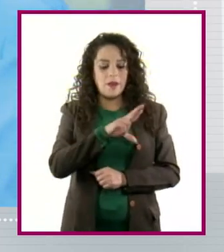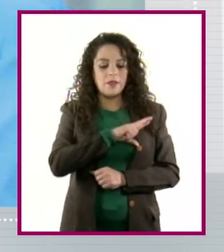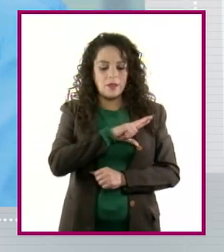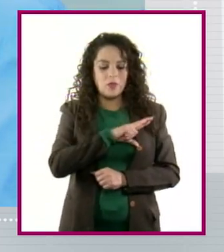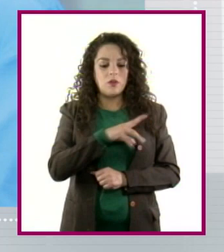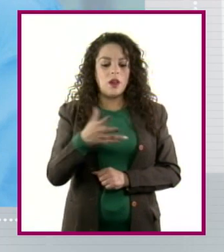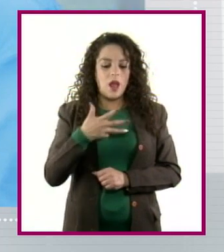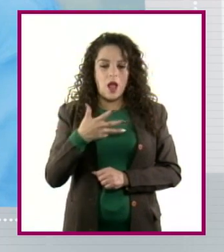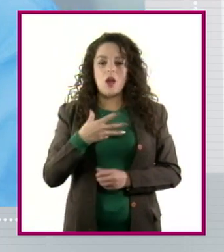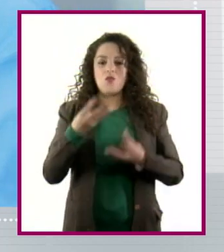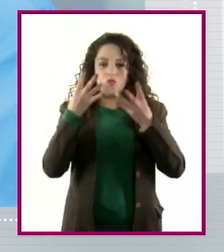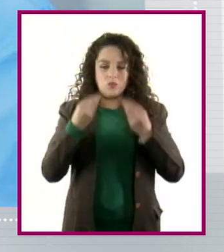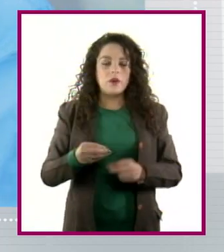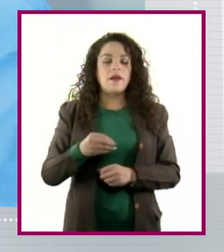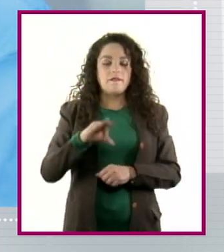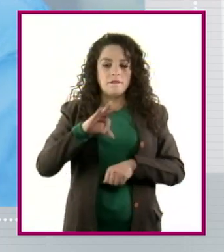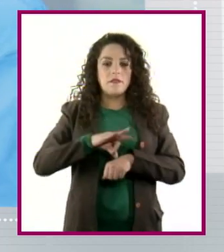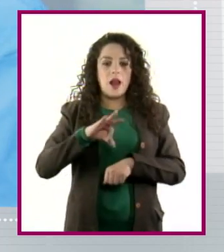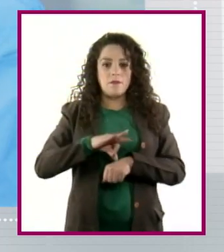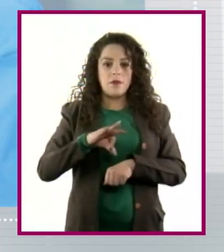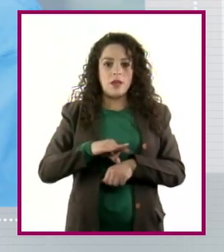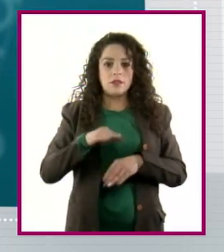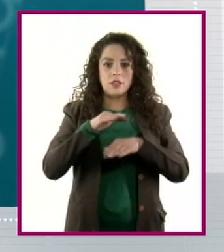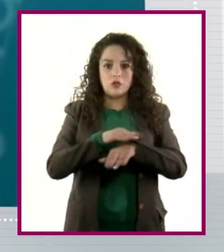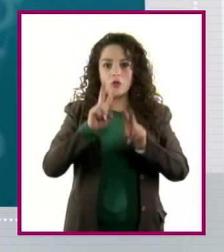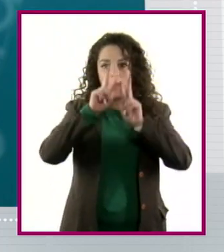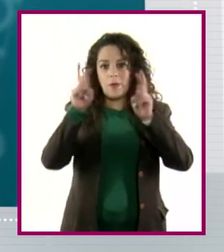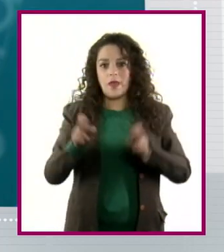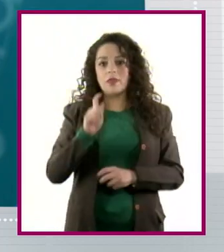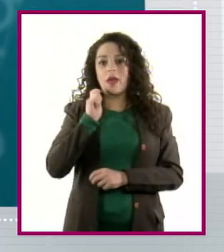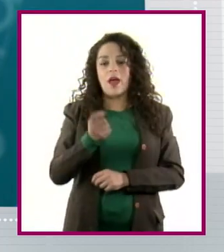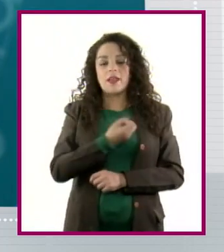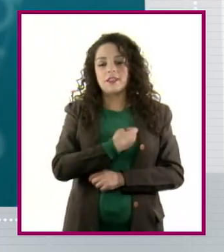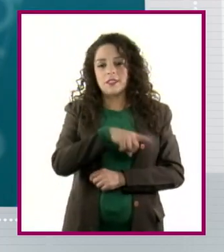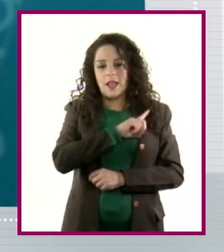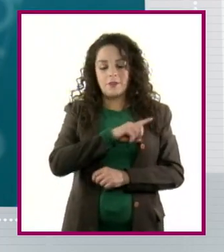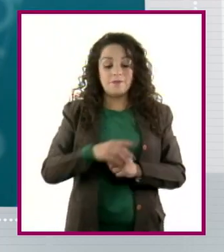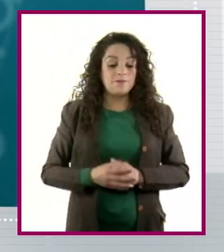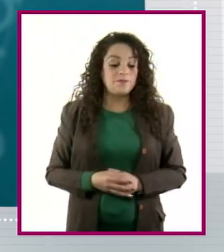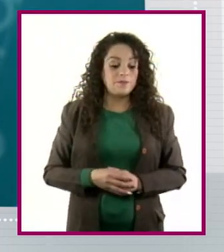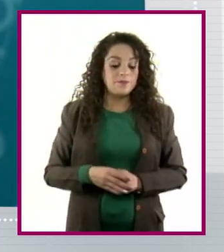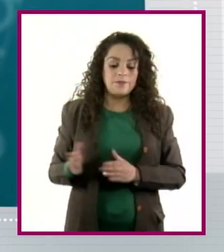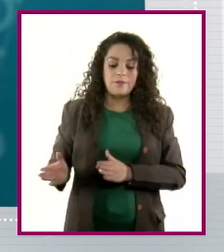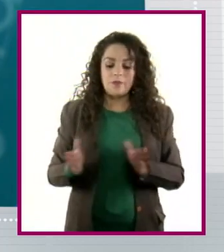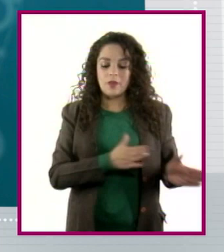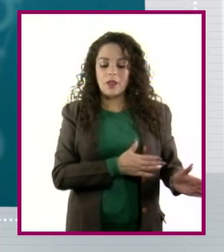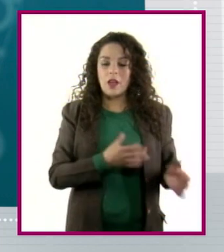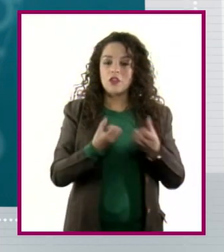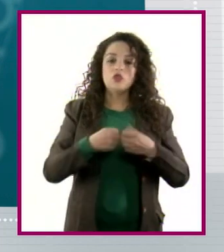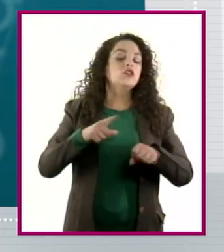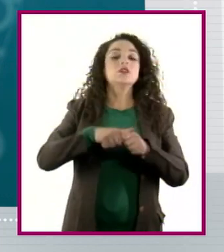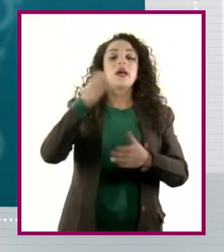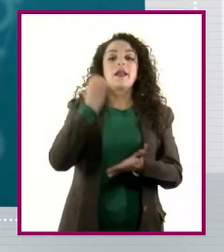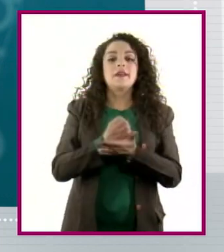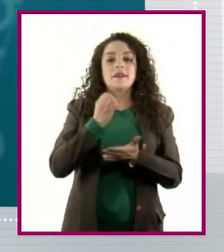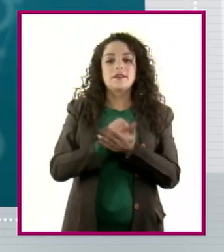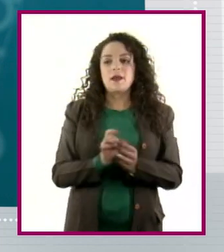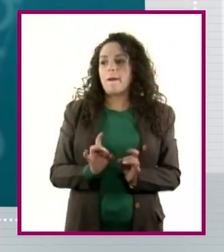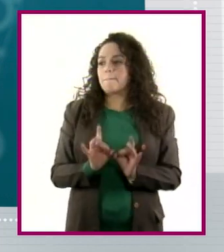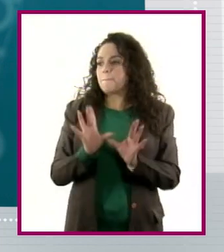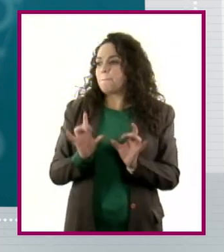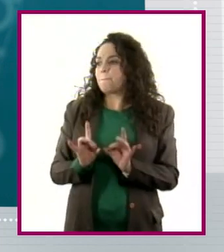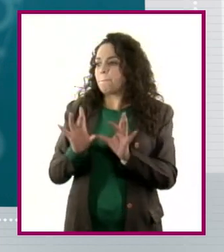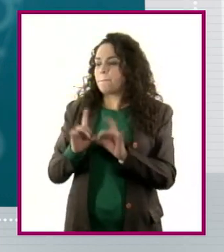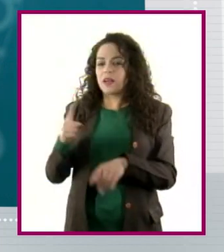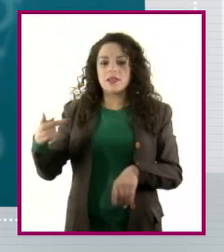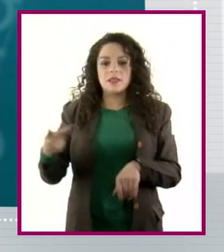varias farmacias en cuanto al sistema de salud. En lo económico y lo social, ¿qué tipo de afectaciones se desencadenaron en esta